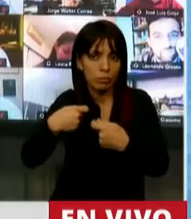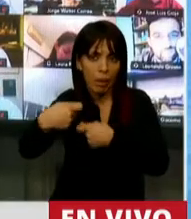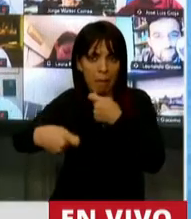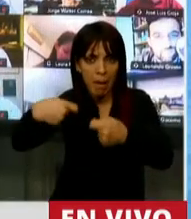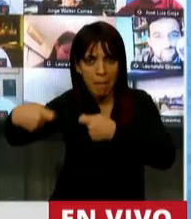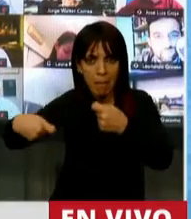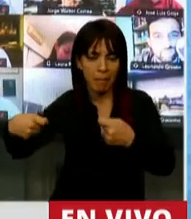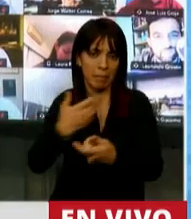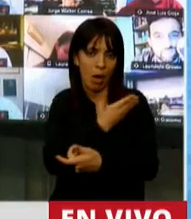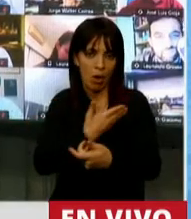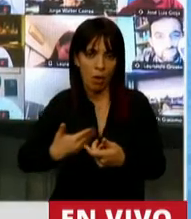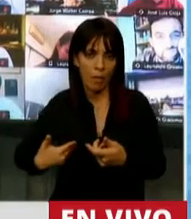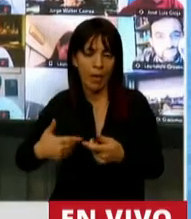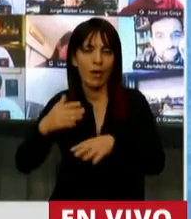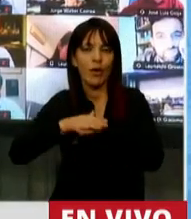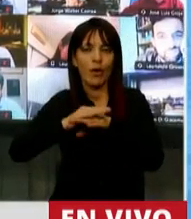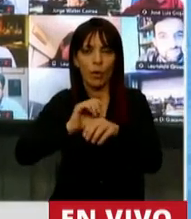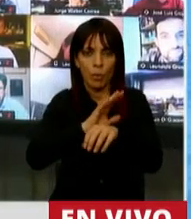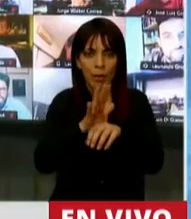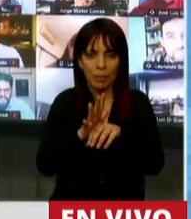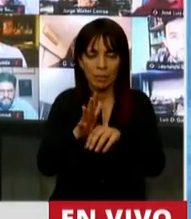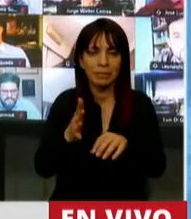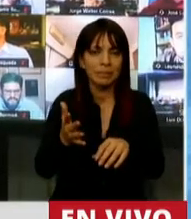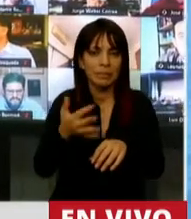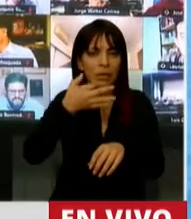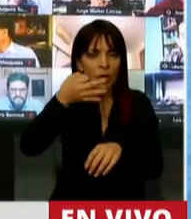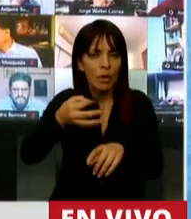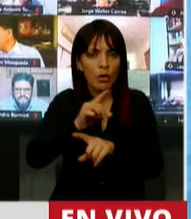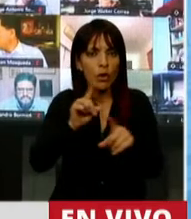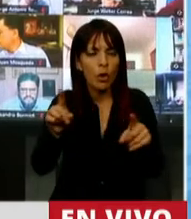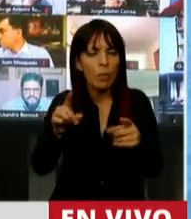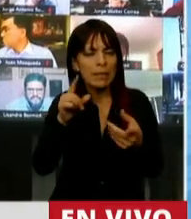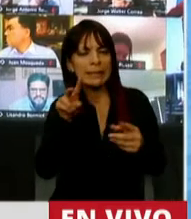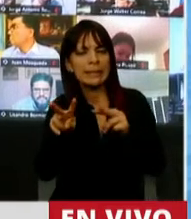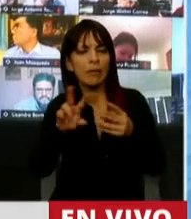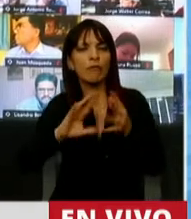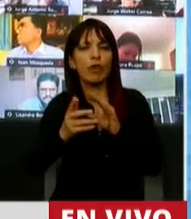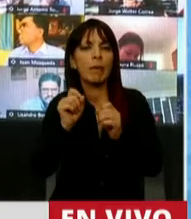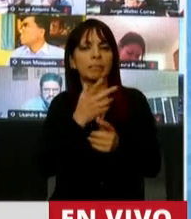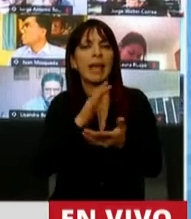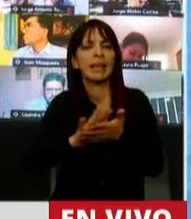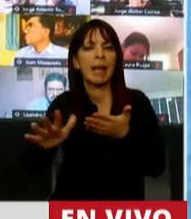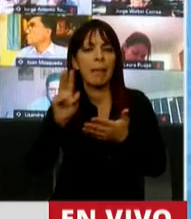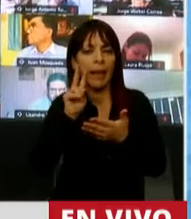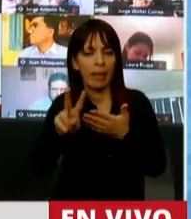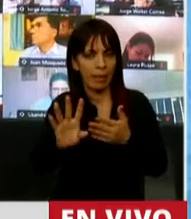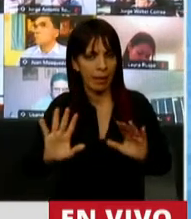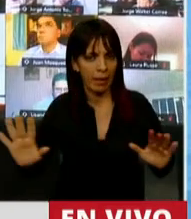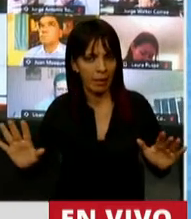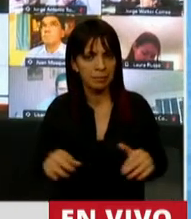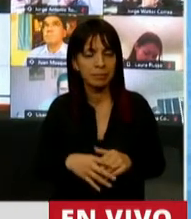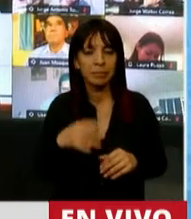del gobierno respecto al COVID no están cumpliendo con los estándares de transparencia. Y si hay algo que nuestro